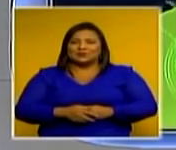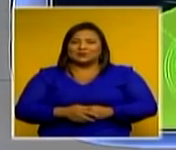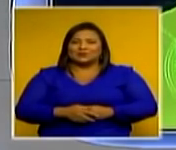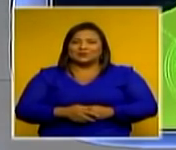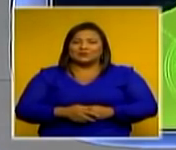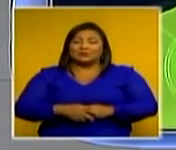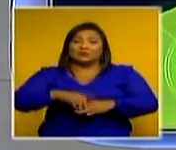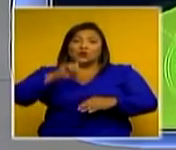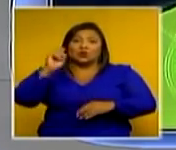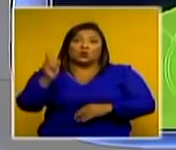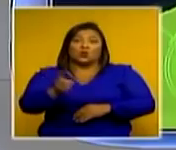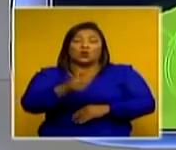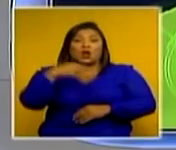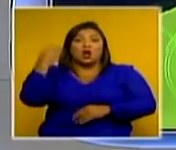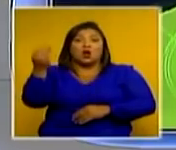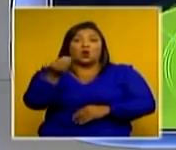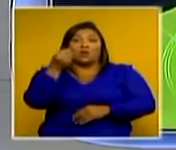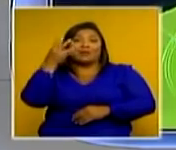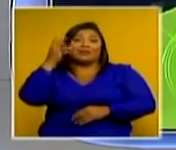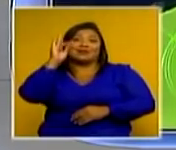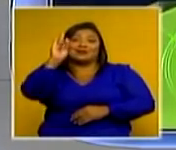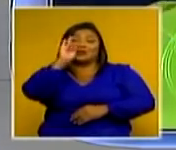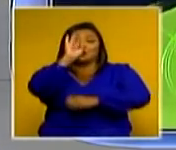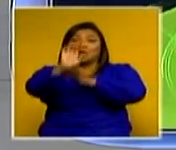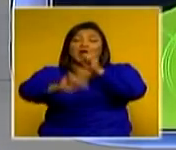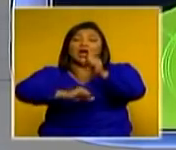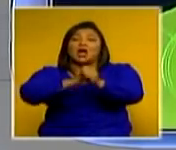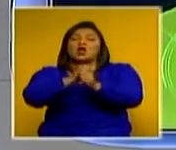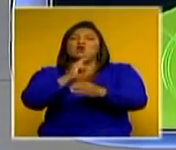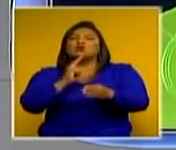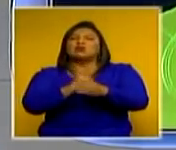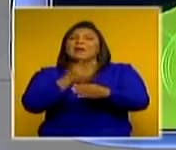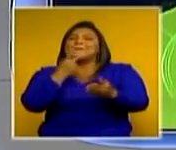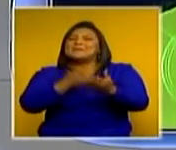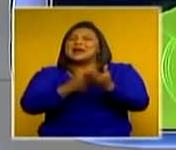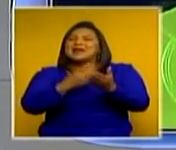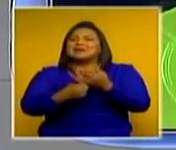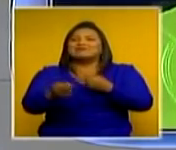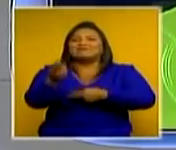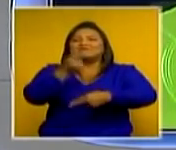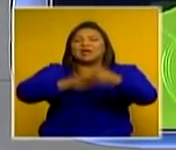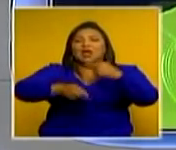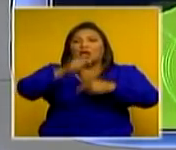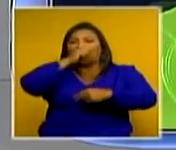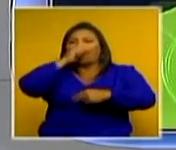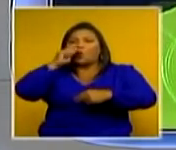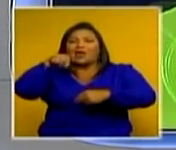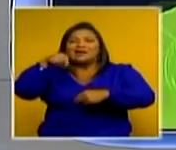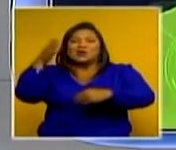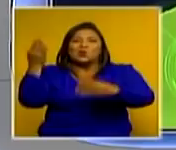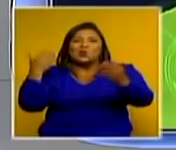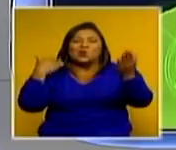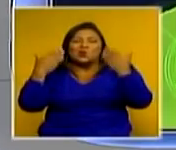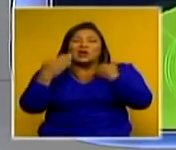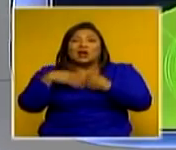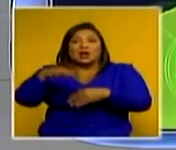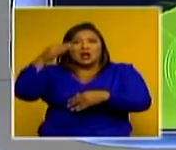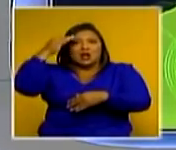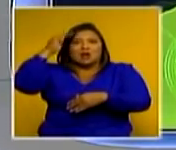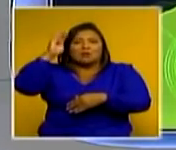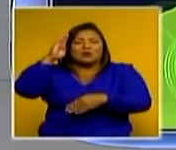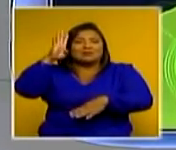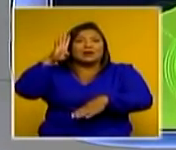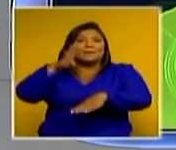una adolescente de 17 años de edad era usada para vender drogas en el suburbio de guayaquil la policía ha